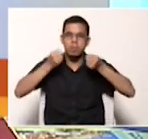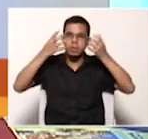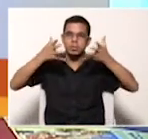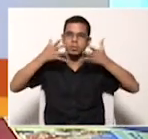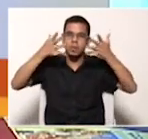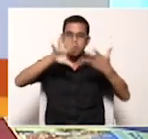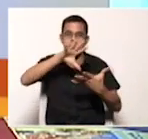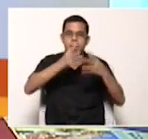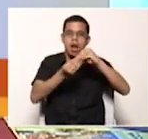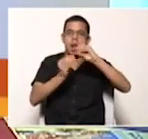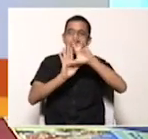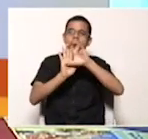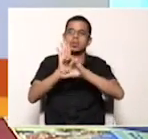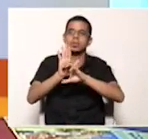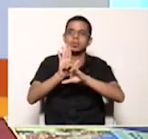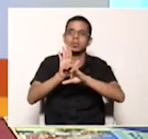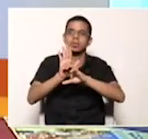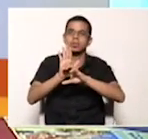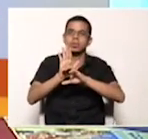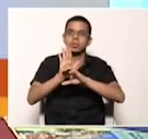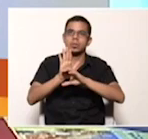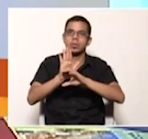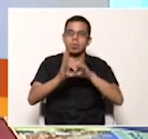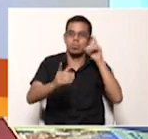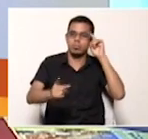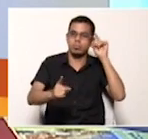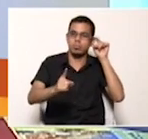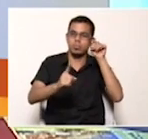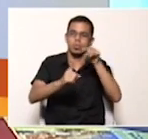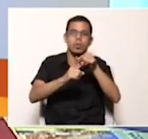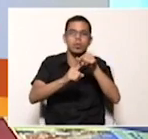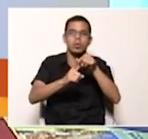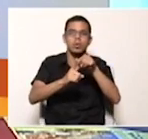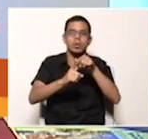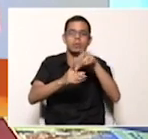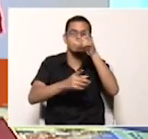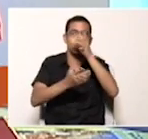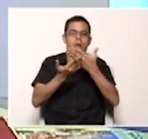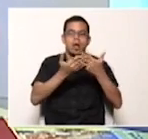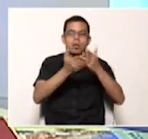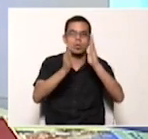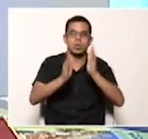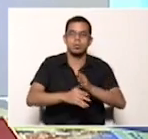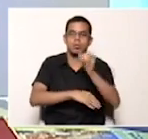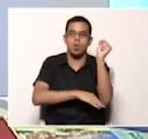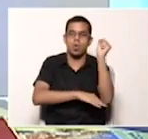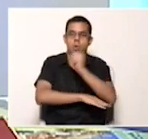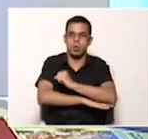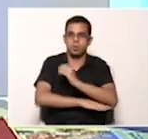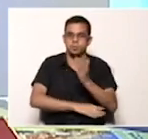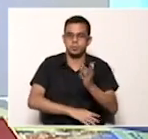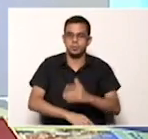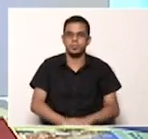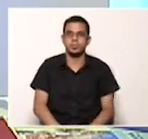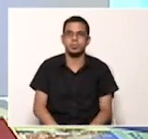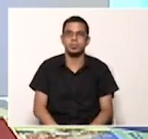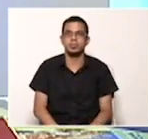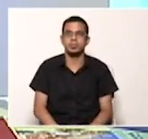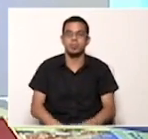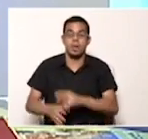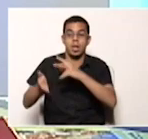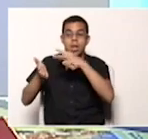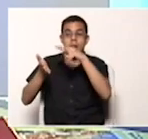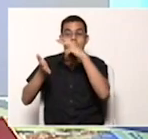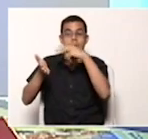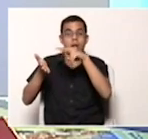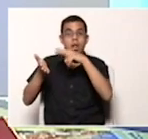cuanto a adaptaciones curriculares dirigidas a los estudiantes con la condición de autismo. Paso número 1. La lectura relacionada